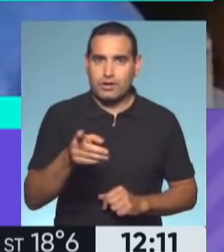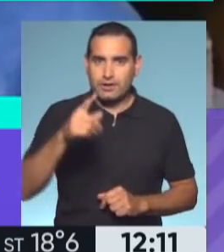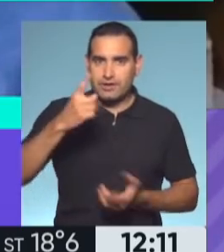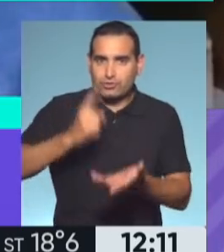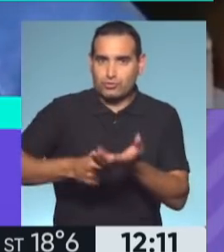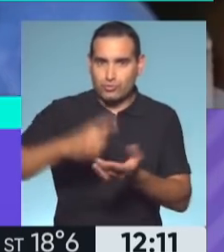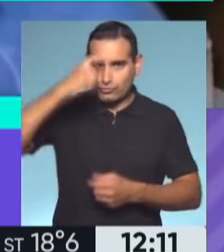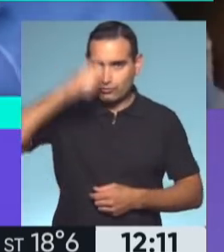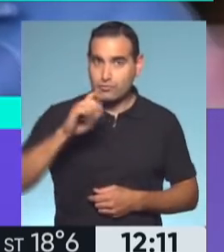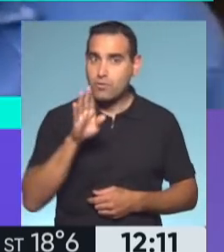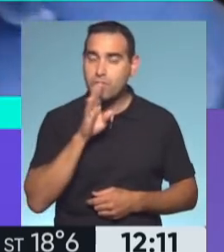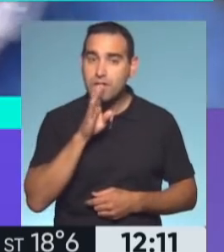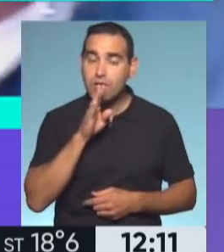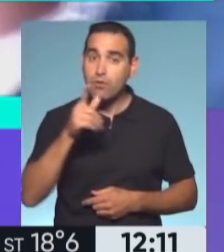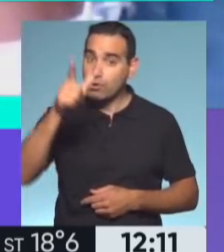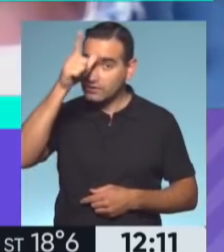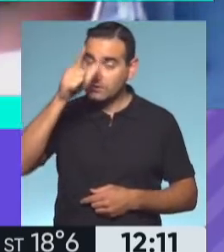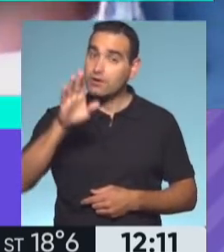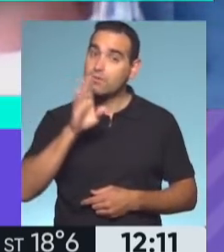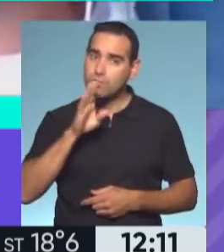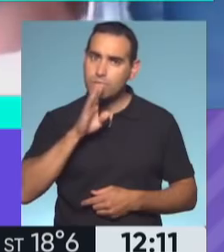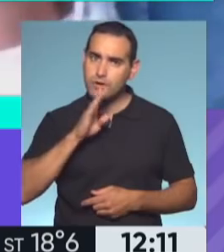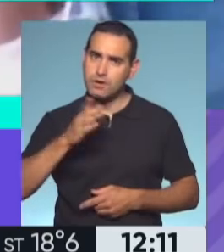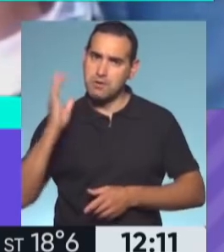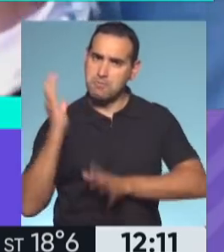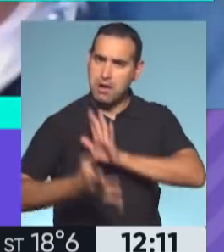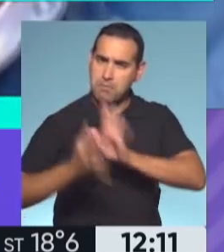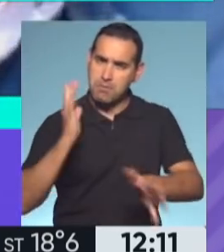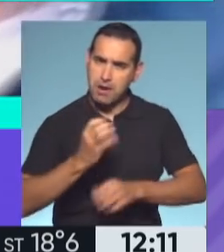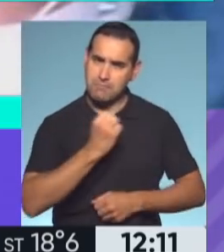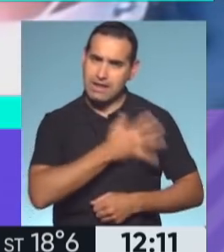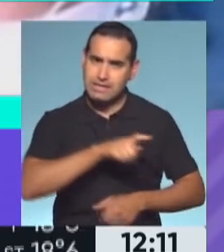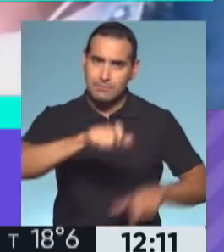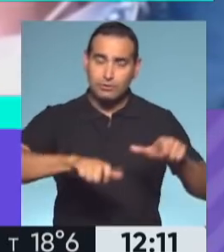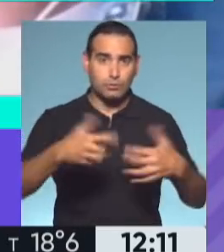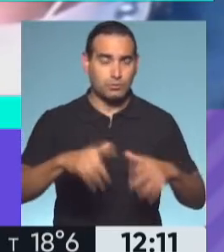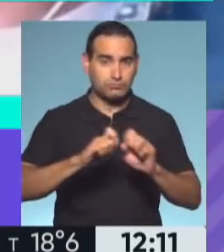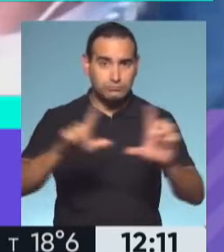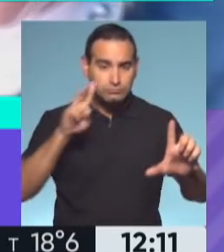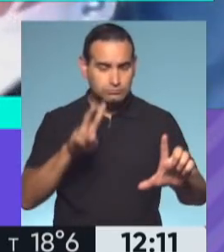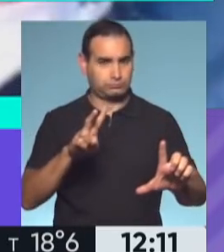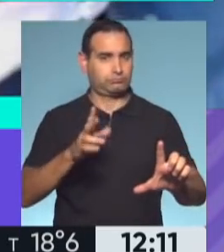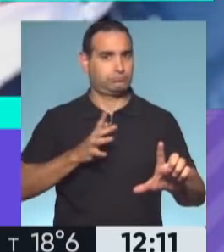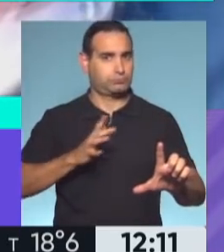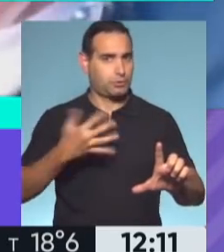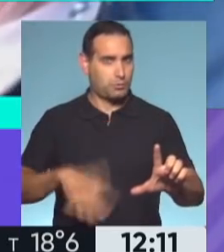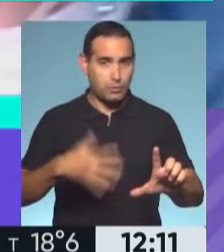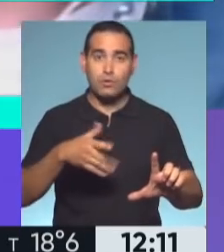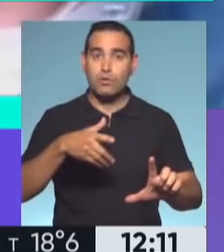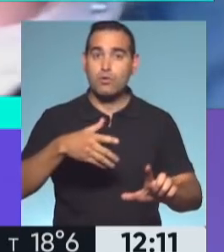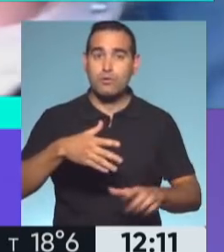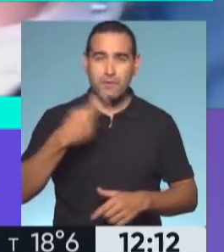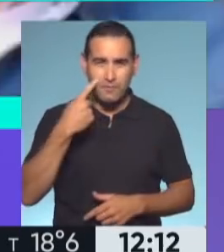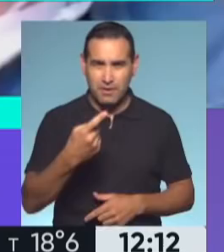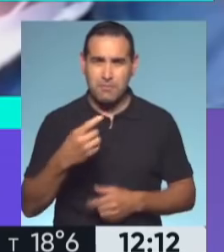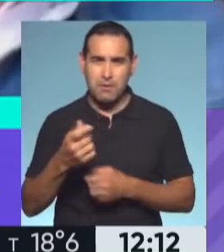casas palestinas. La policía israelí reprime fuertemente. Hay imágenes bastante sensibles para el mundo musulmán, donde se ven